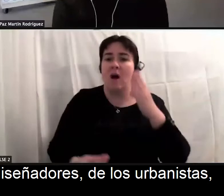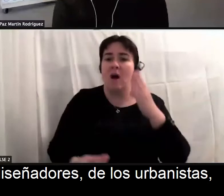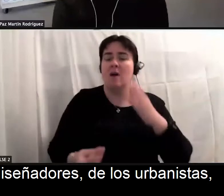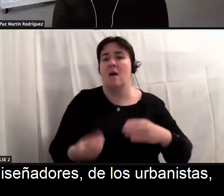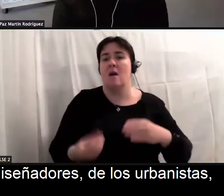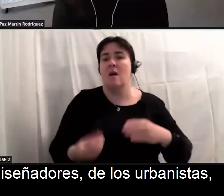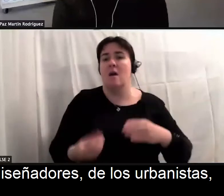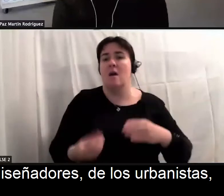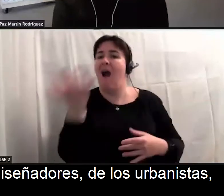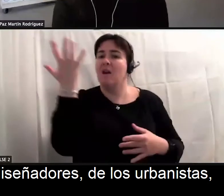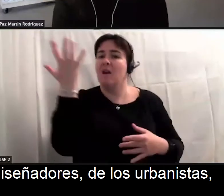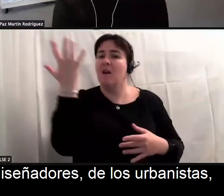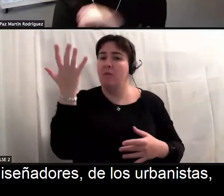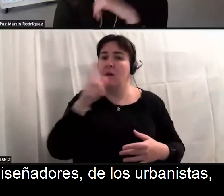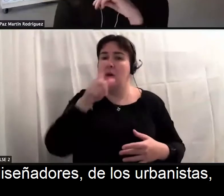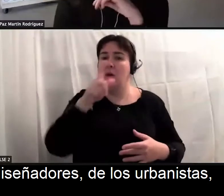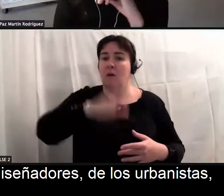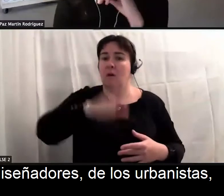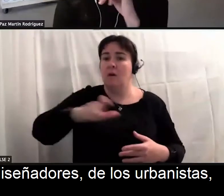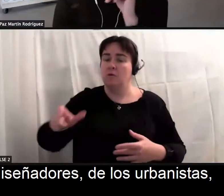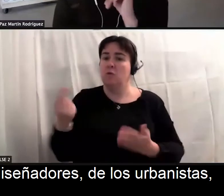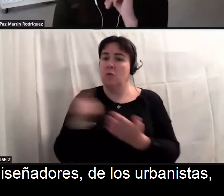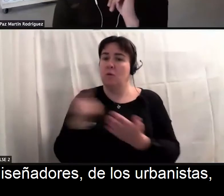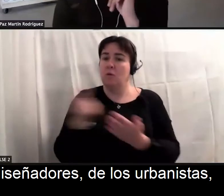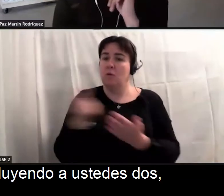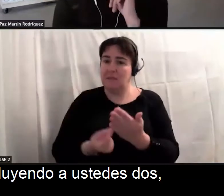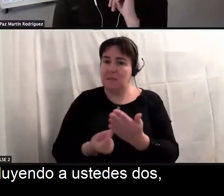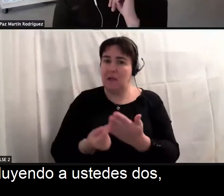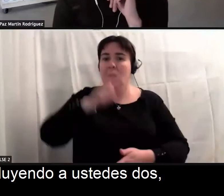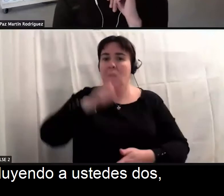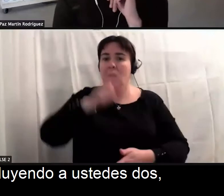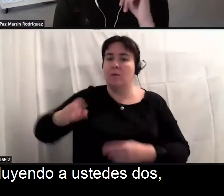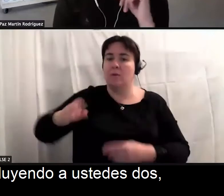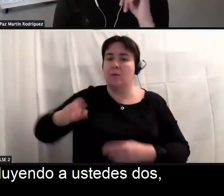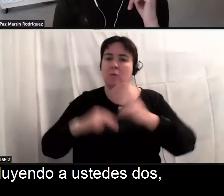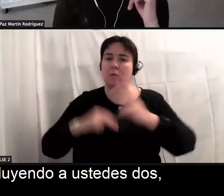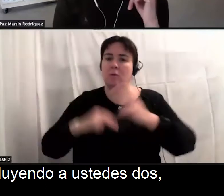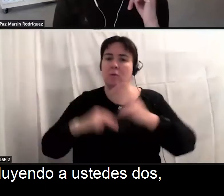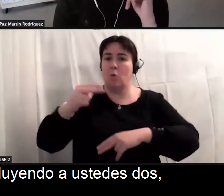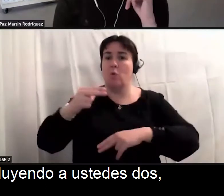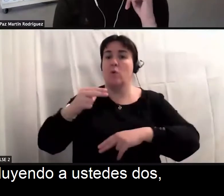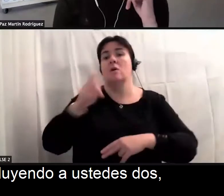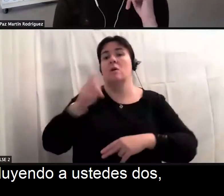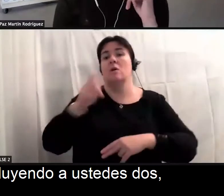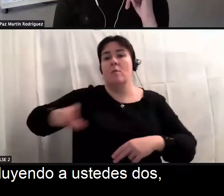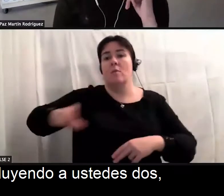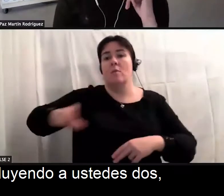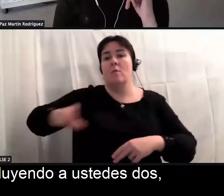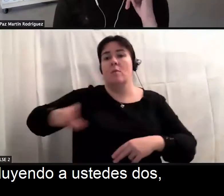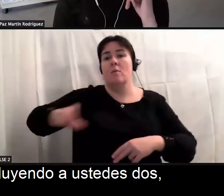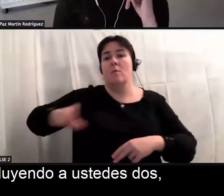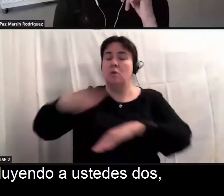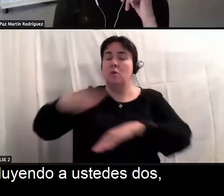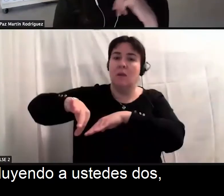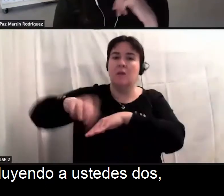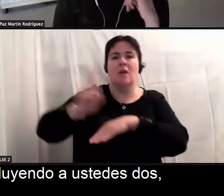diseñadores, de los urbanistas, de los arquitectos, no incluyendo a ustedes